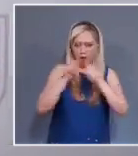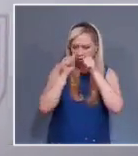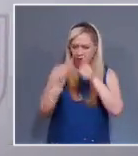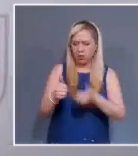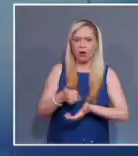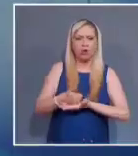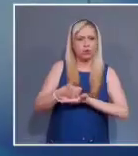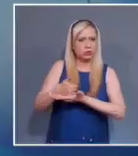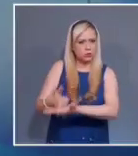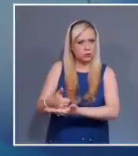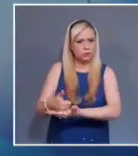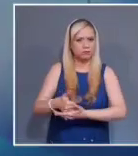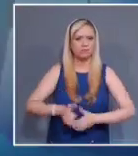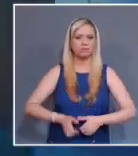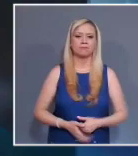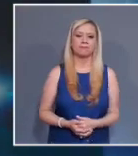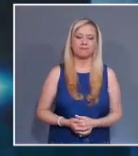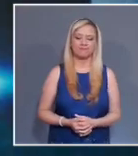Citlali Pérez.